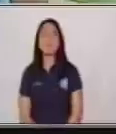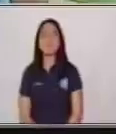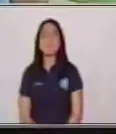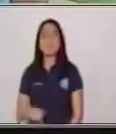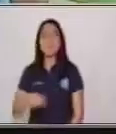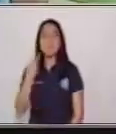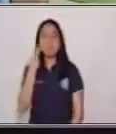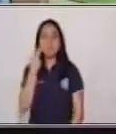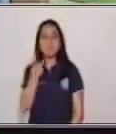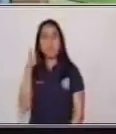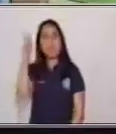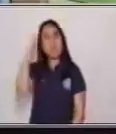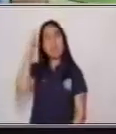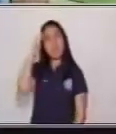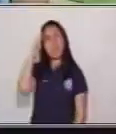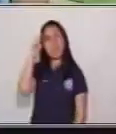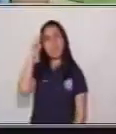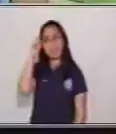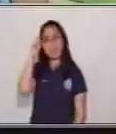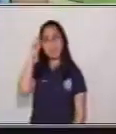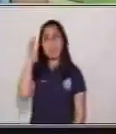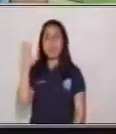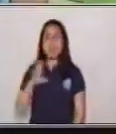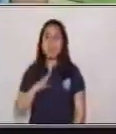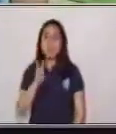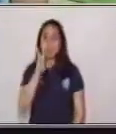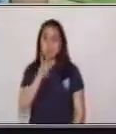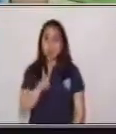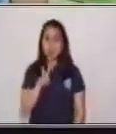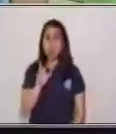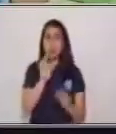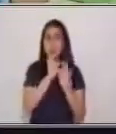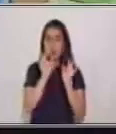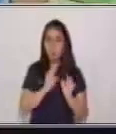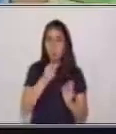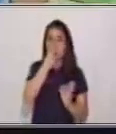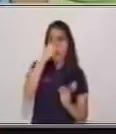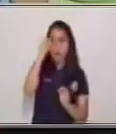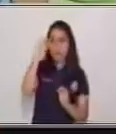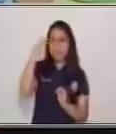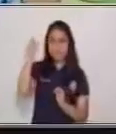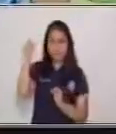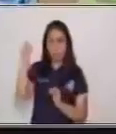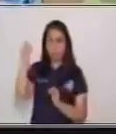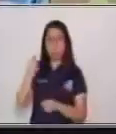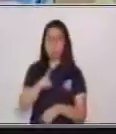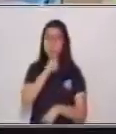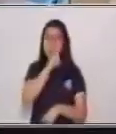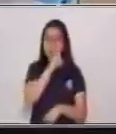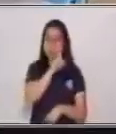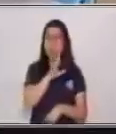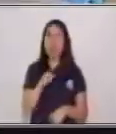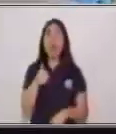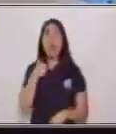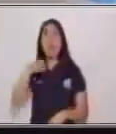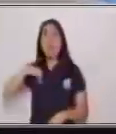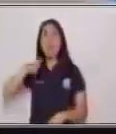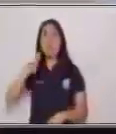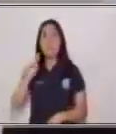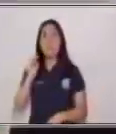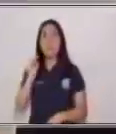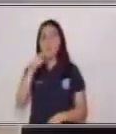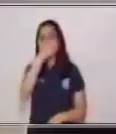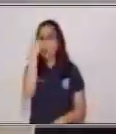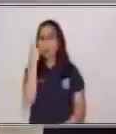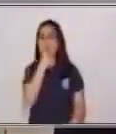Recuerdas que tenemos dos acentos, el prosódico y el ortográfico.